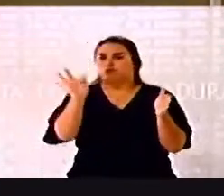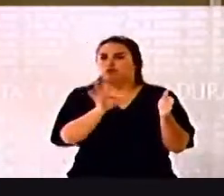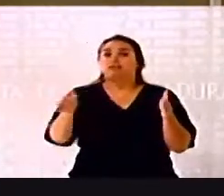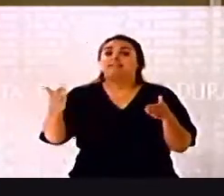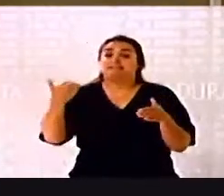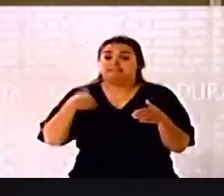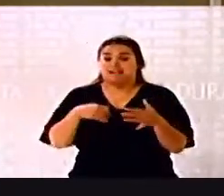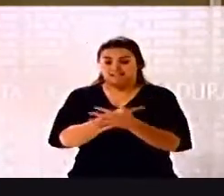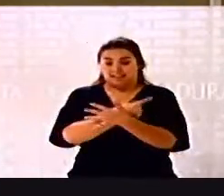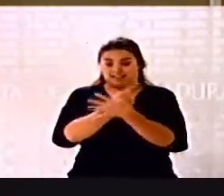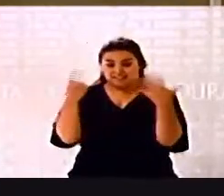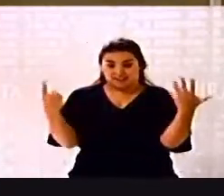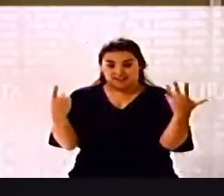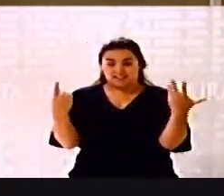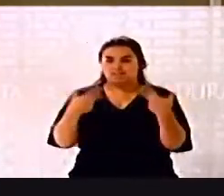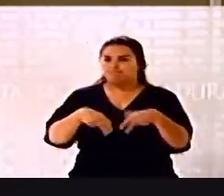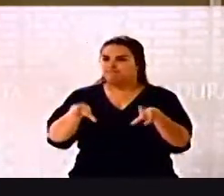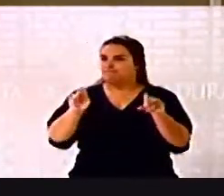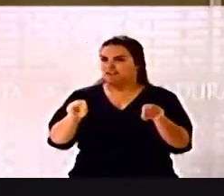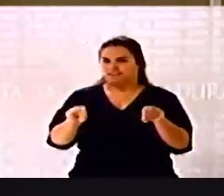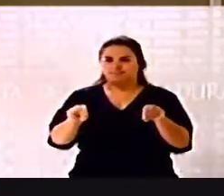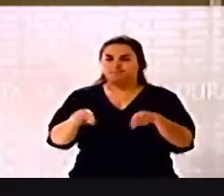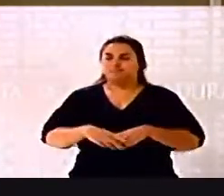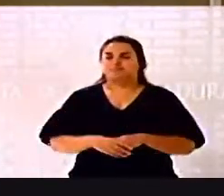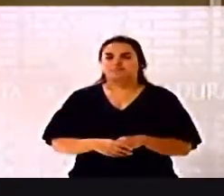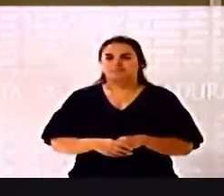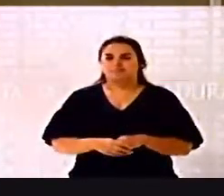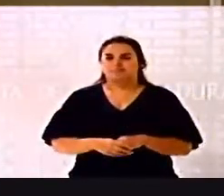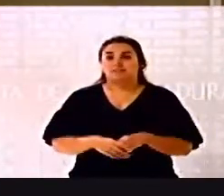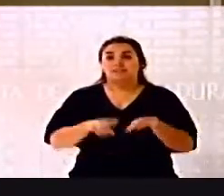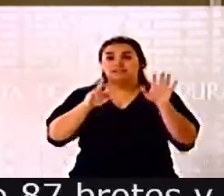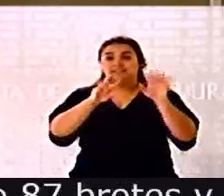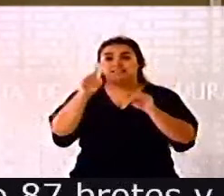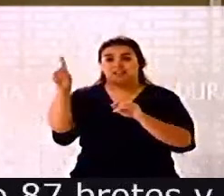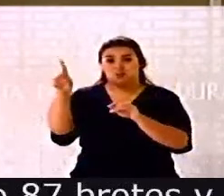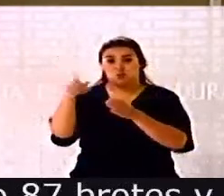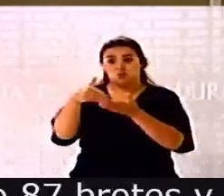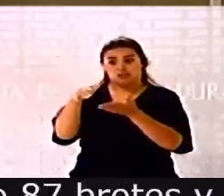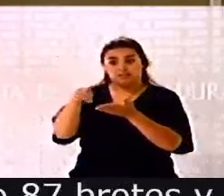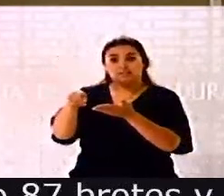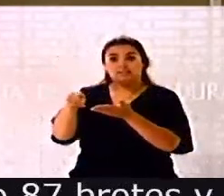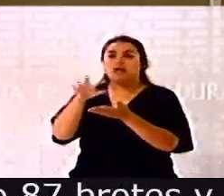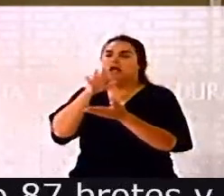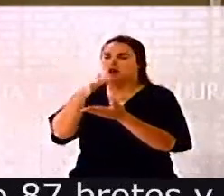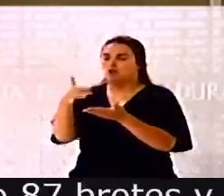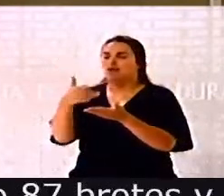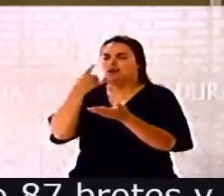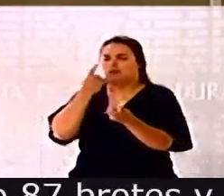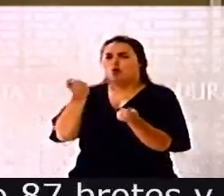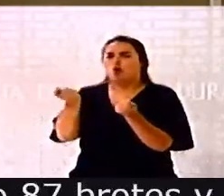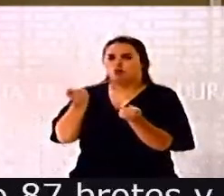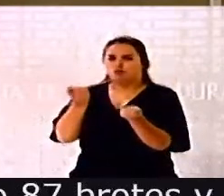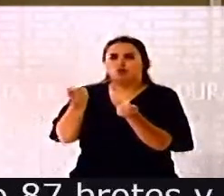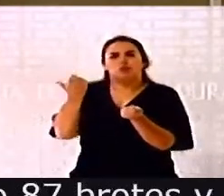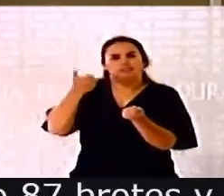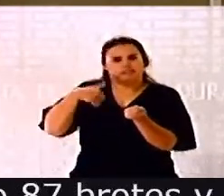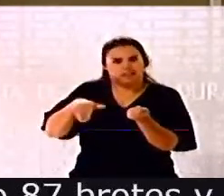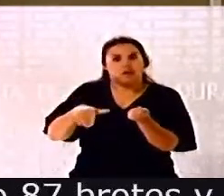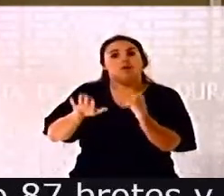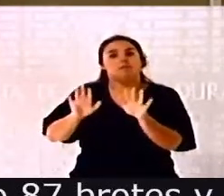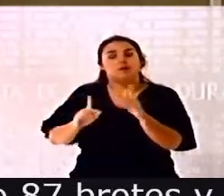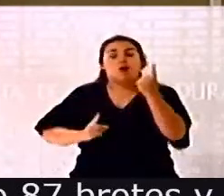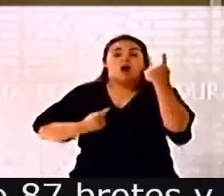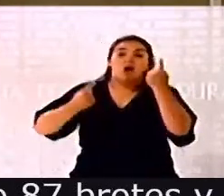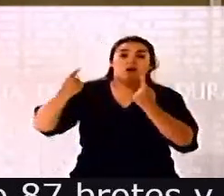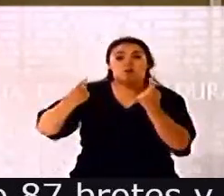16 han sido cerrados. Los otros 71, en su inmensa mayoría, están acotados y algunos de ellos en